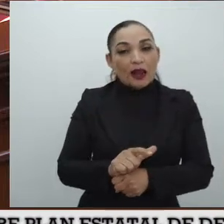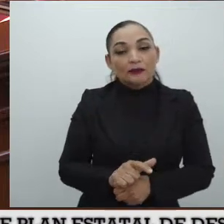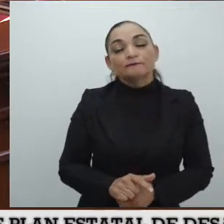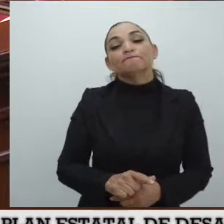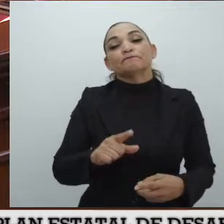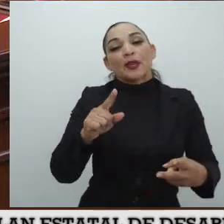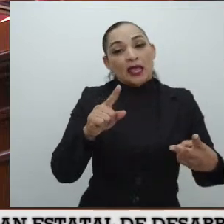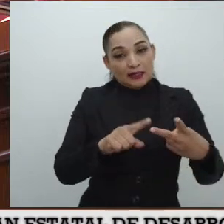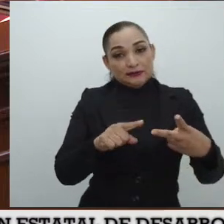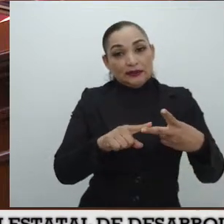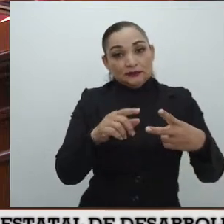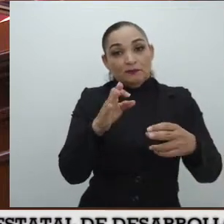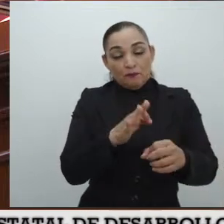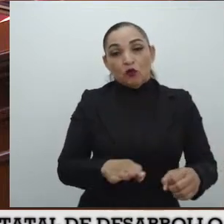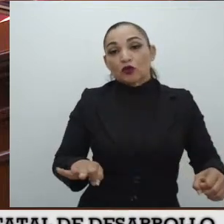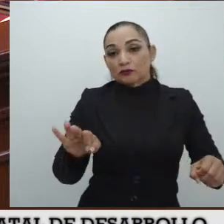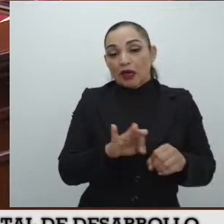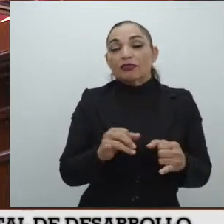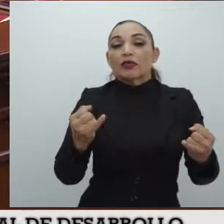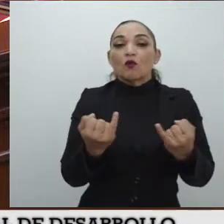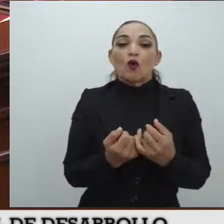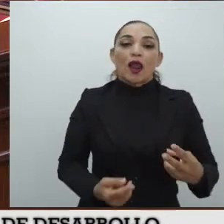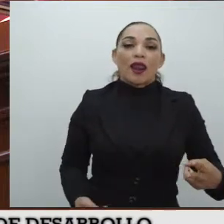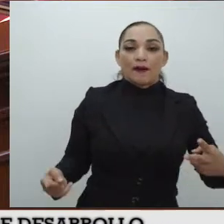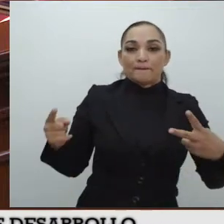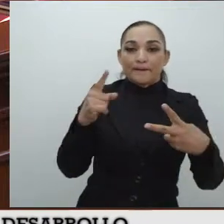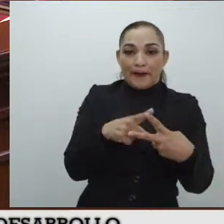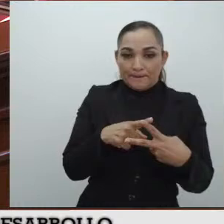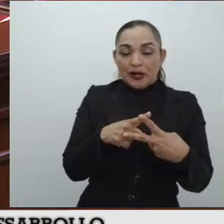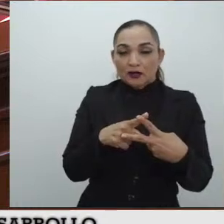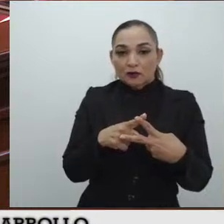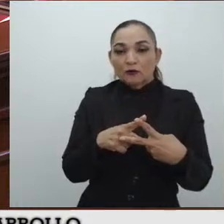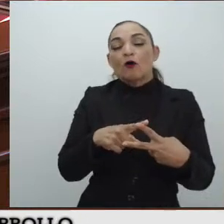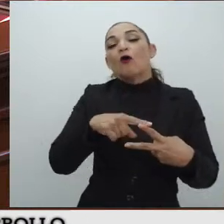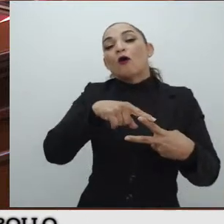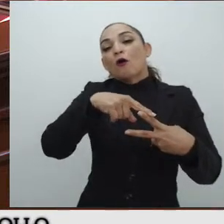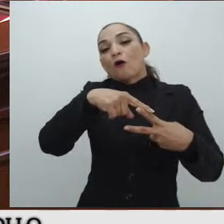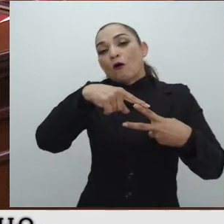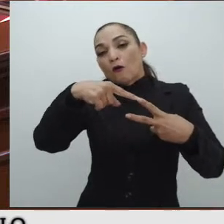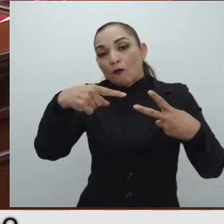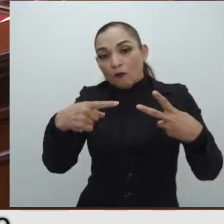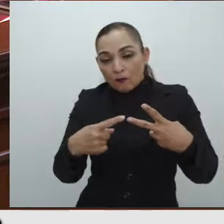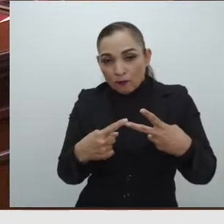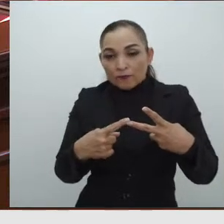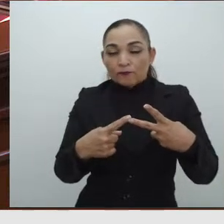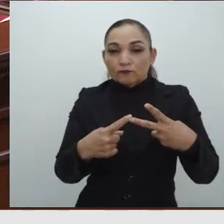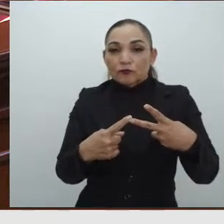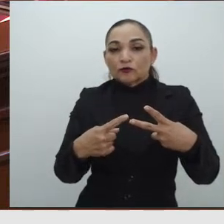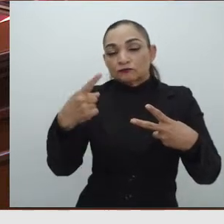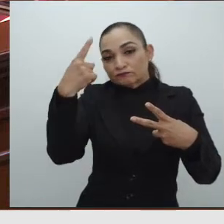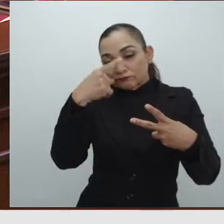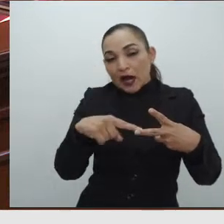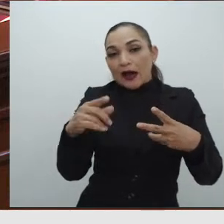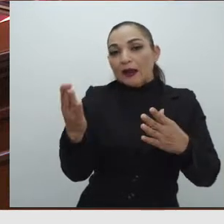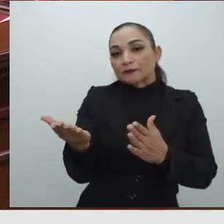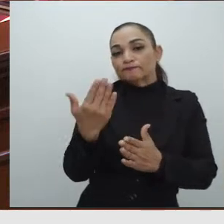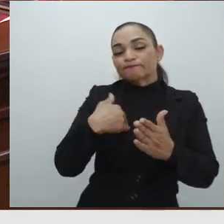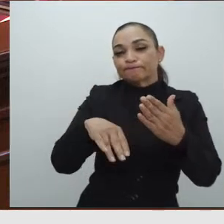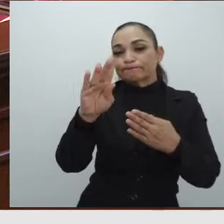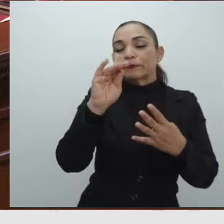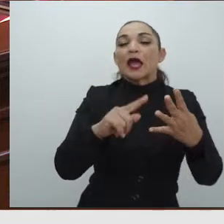primero y que en su conjunto se traducen en potencializar el tercer